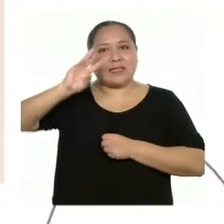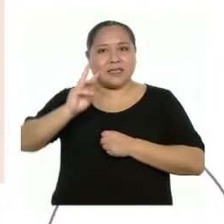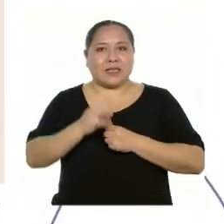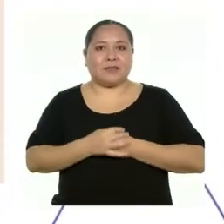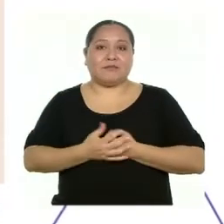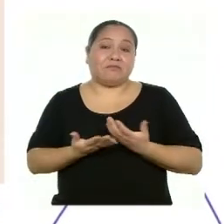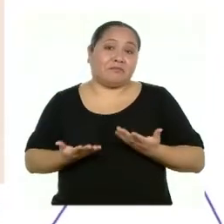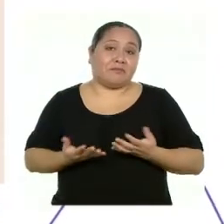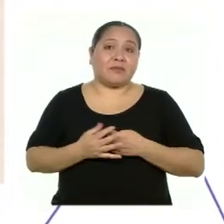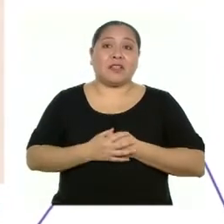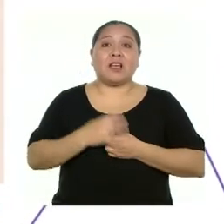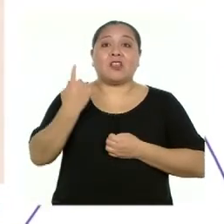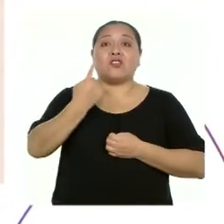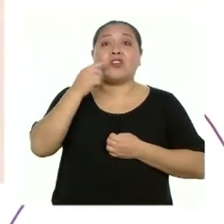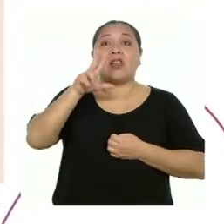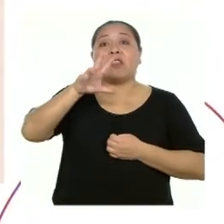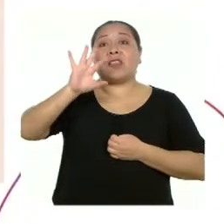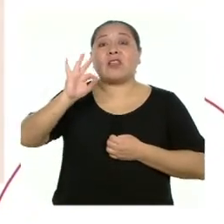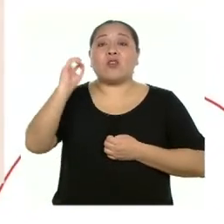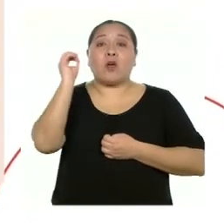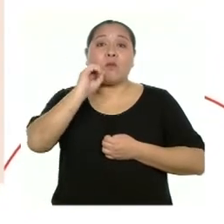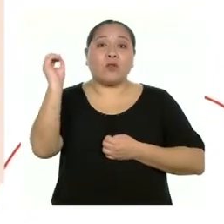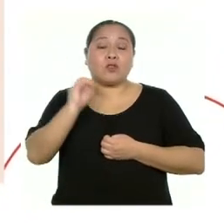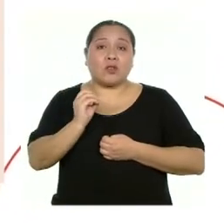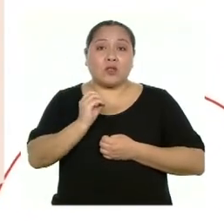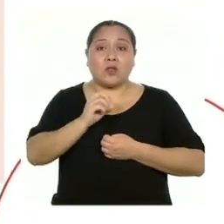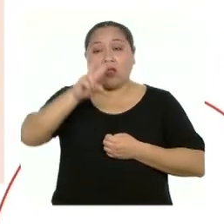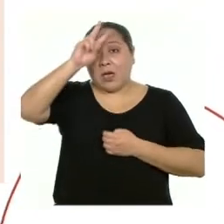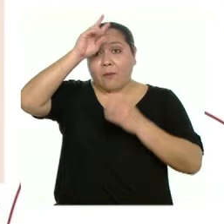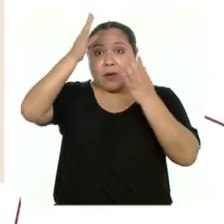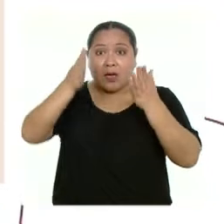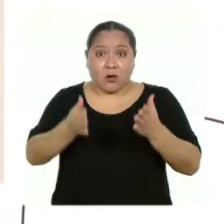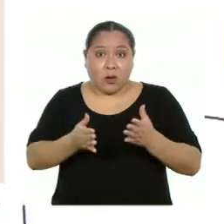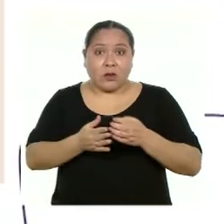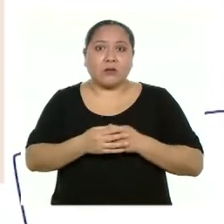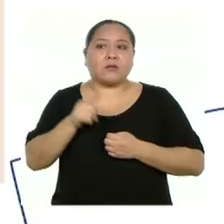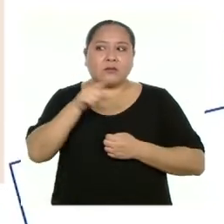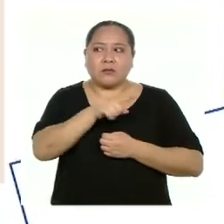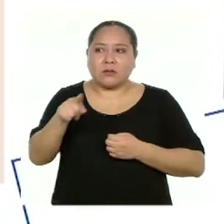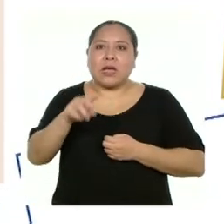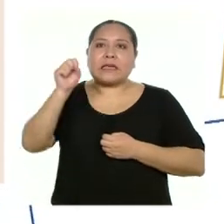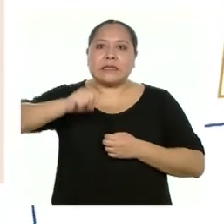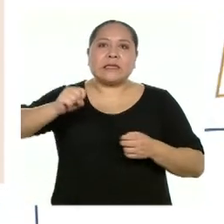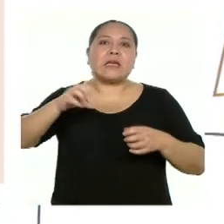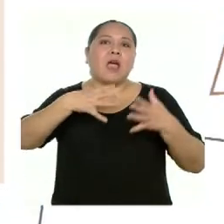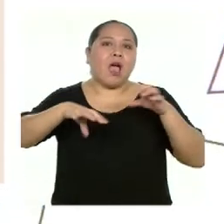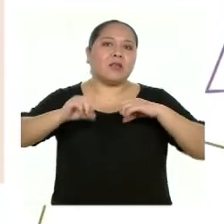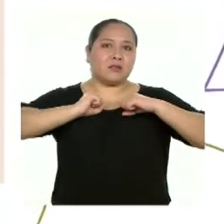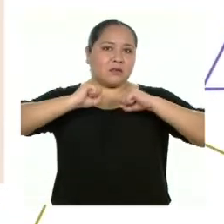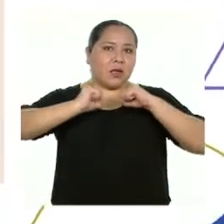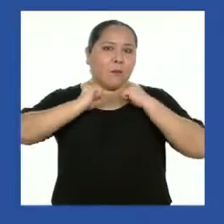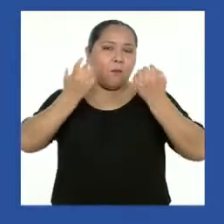Y resulta que solo el 39% de peruanos y peruanas realiza algún deporte.